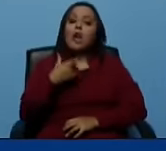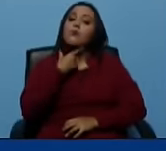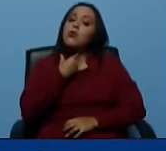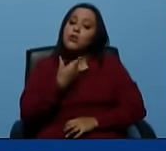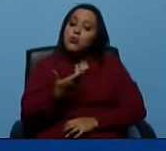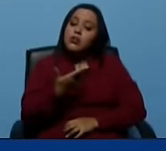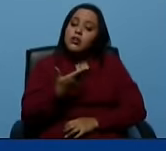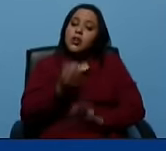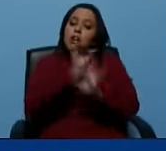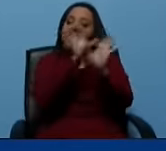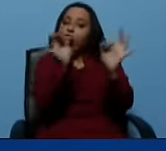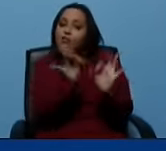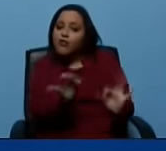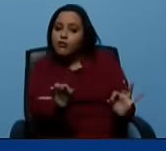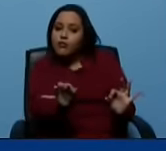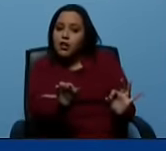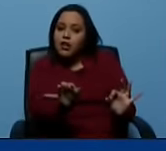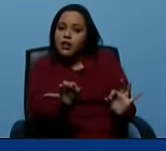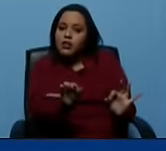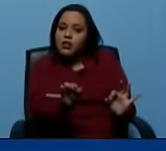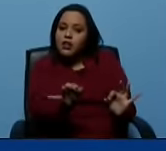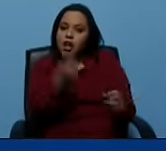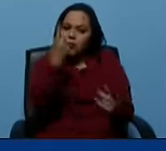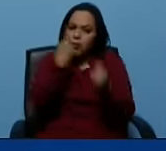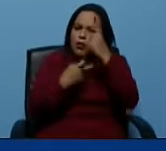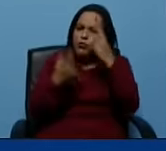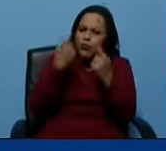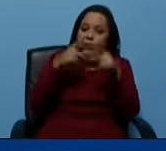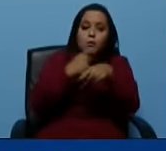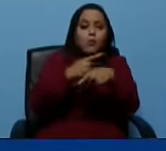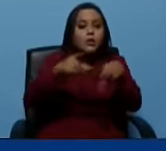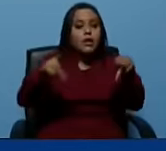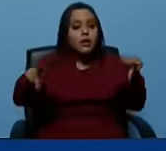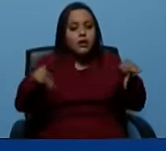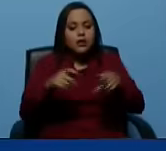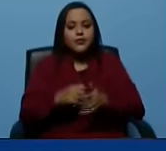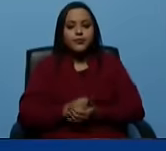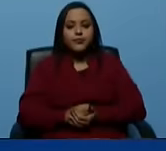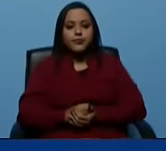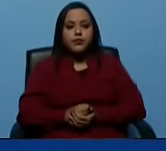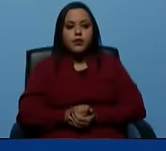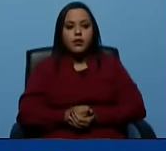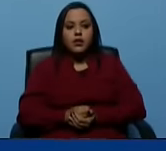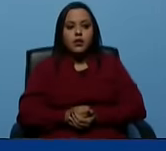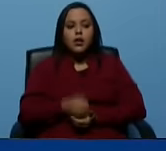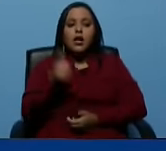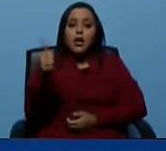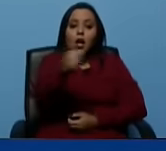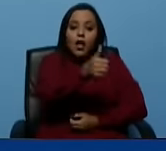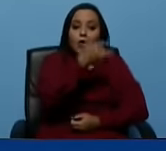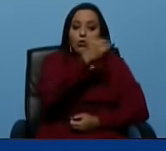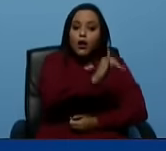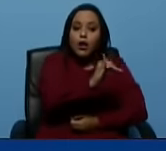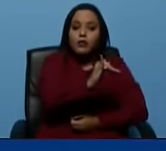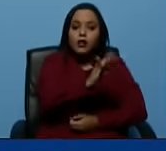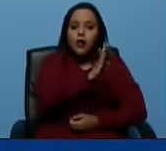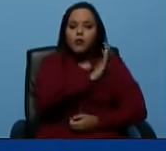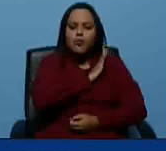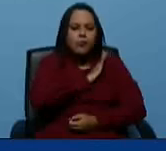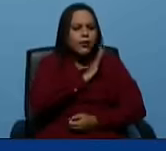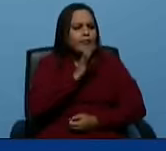método del interrogatorio público para que cada quien saque sus propias